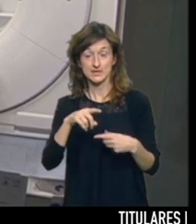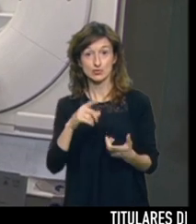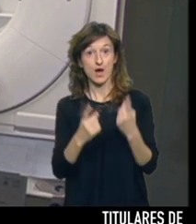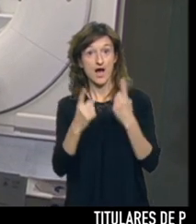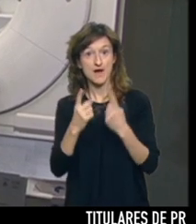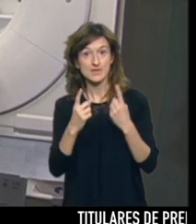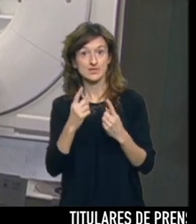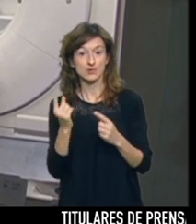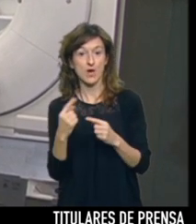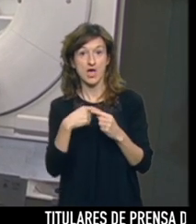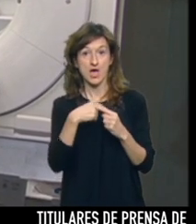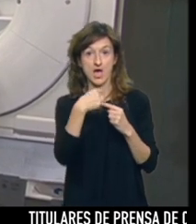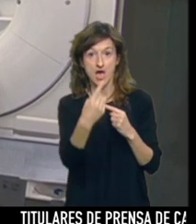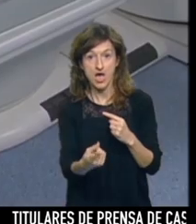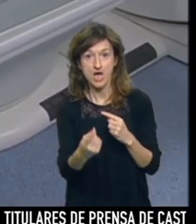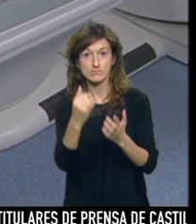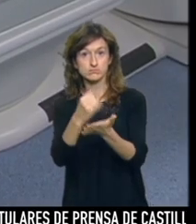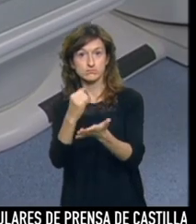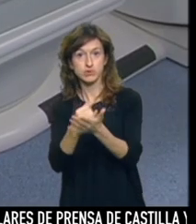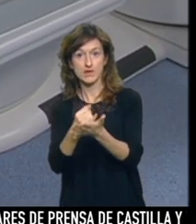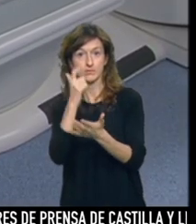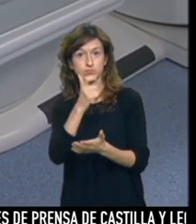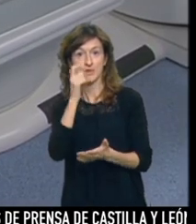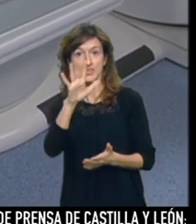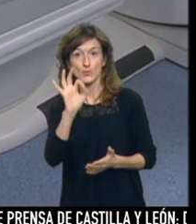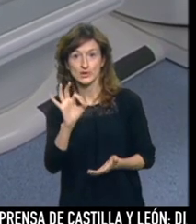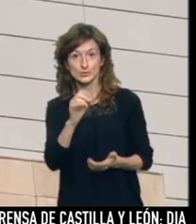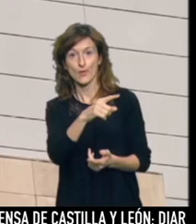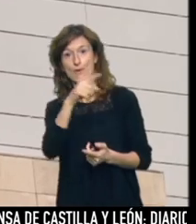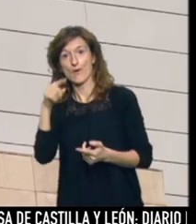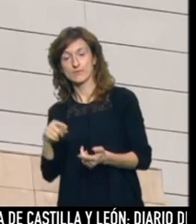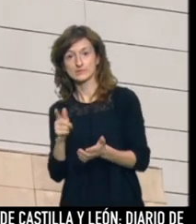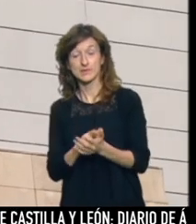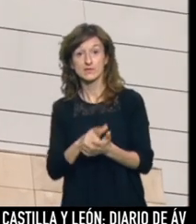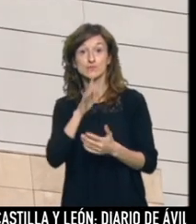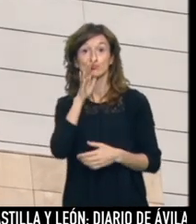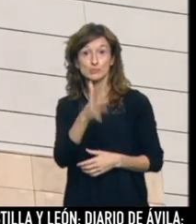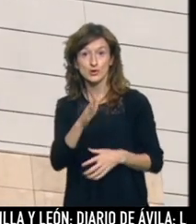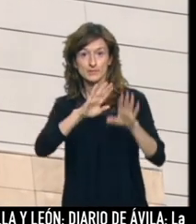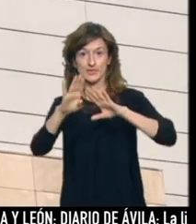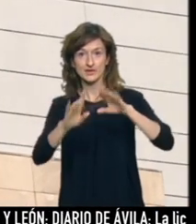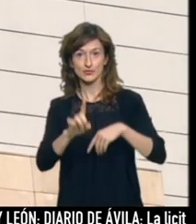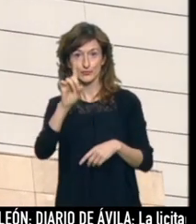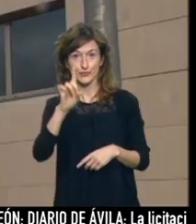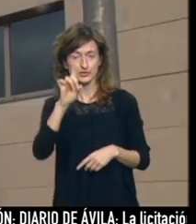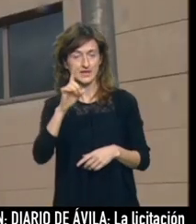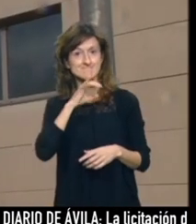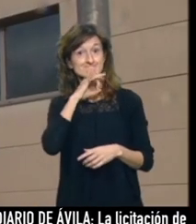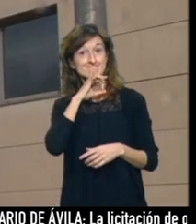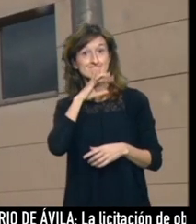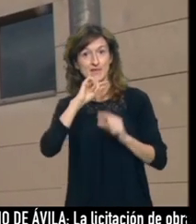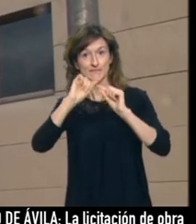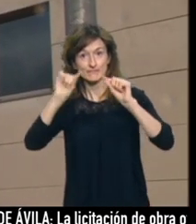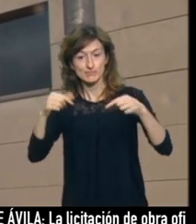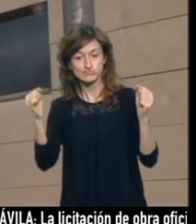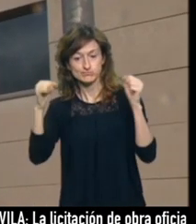algunos casos solo tener que someterse a una prueba de 5 minutos. Por esta razón, los vecinos norteños están satisfechos con la firma